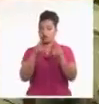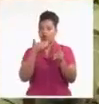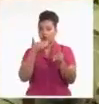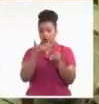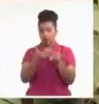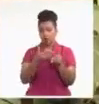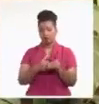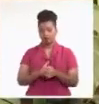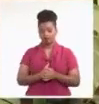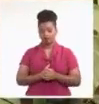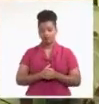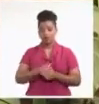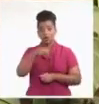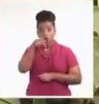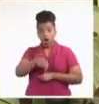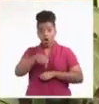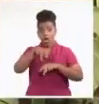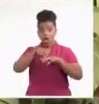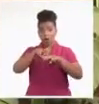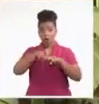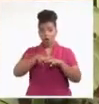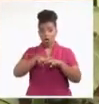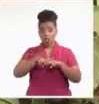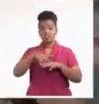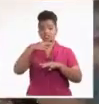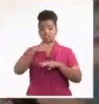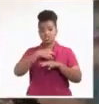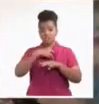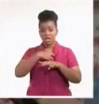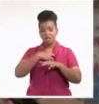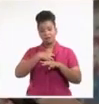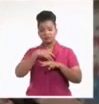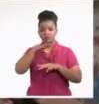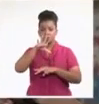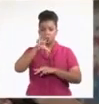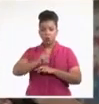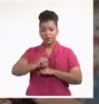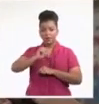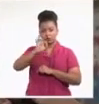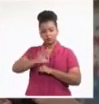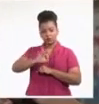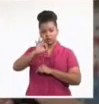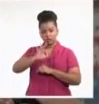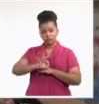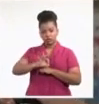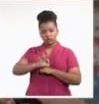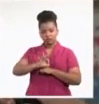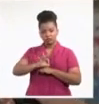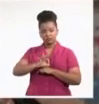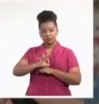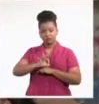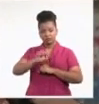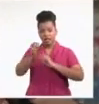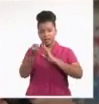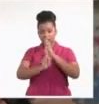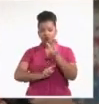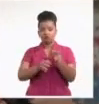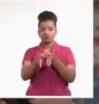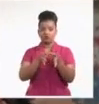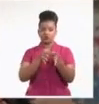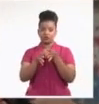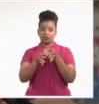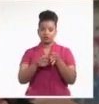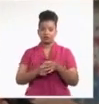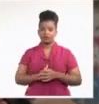digo, ya hoy La Habana tiene más del 50% de su sistema eléctrico recuperado